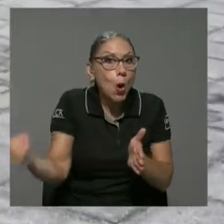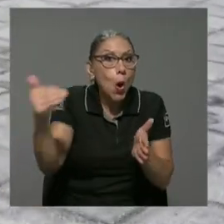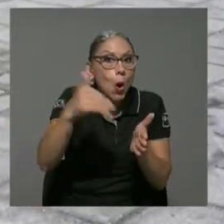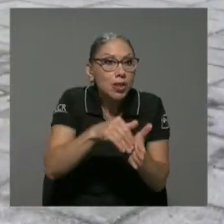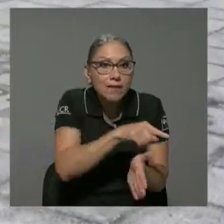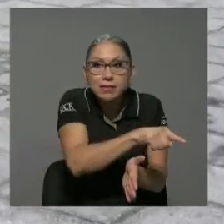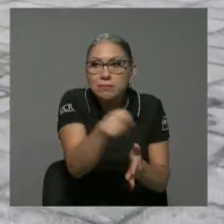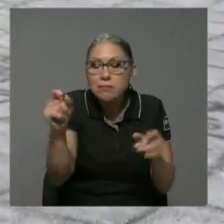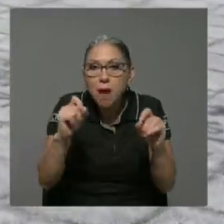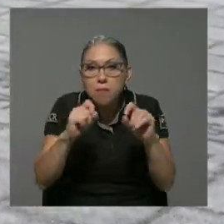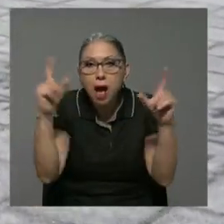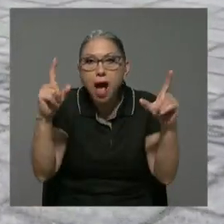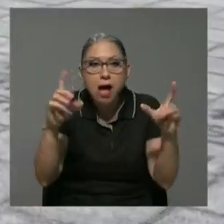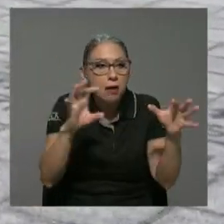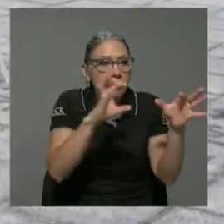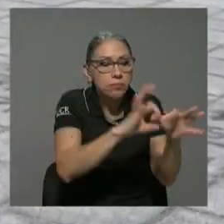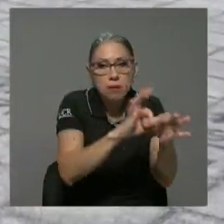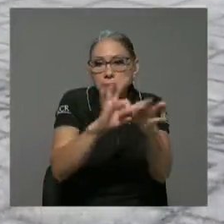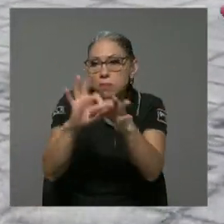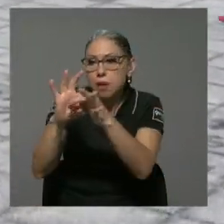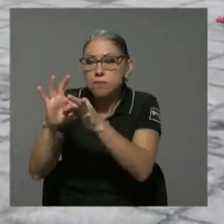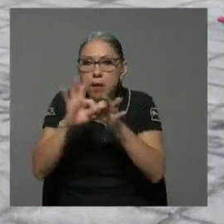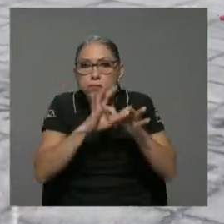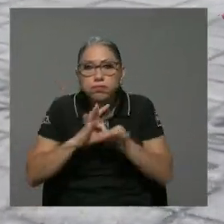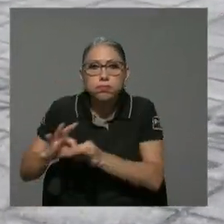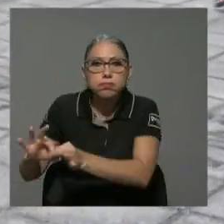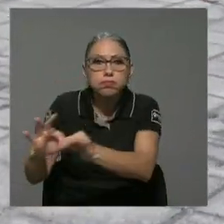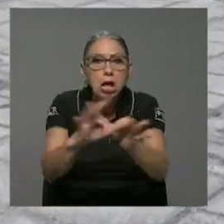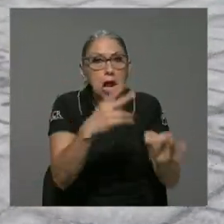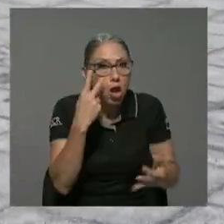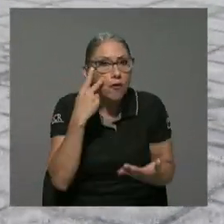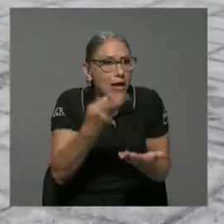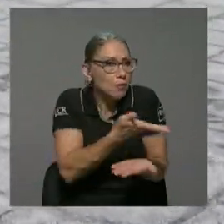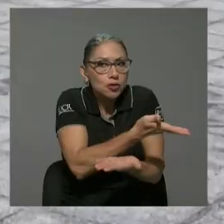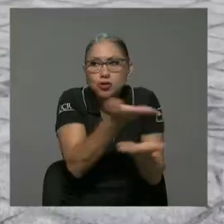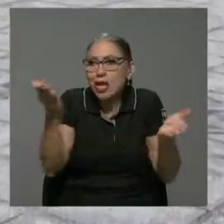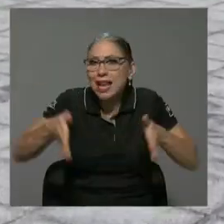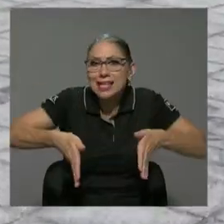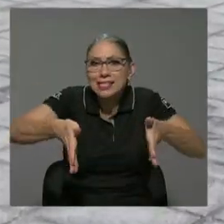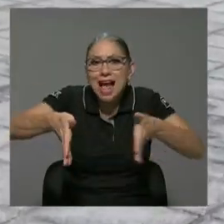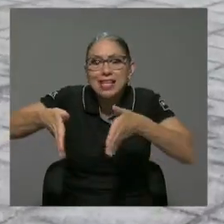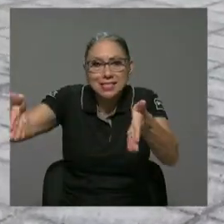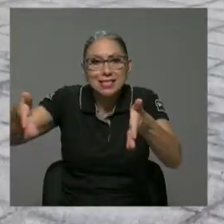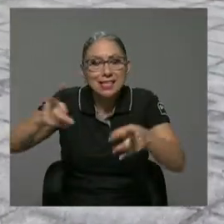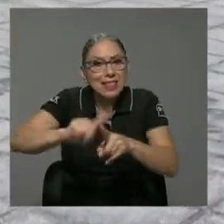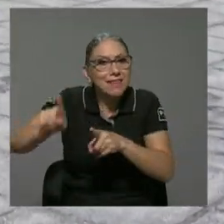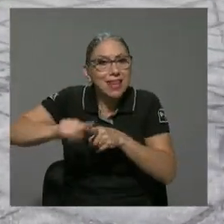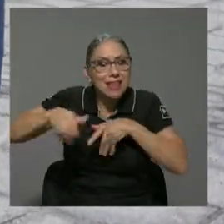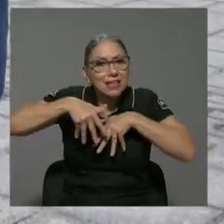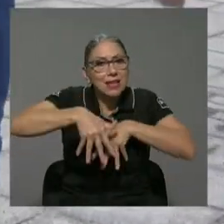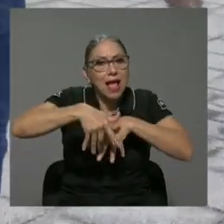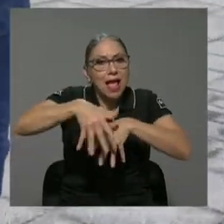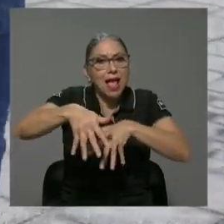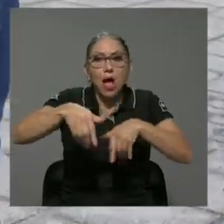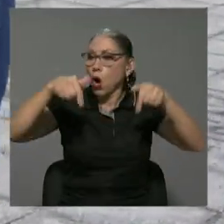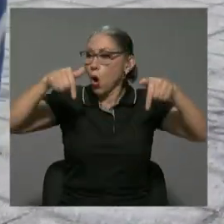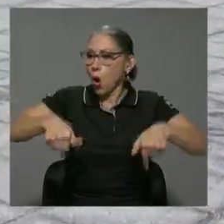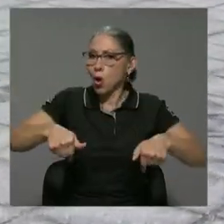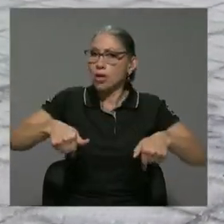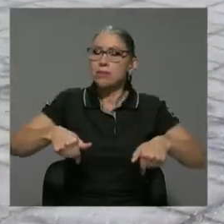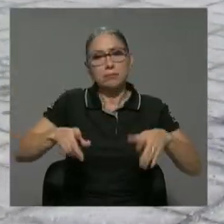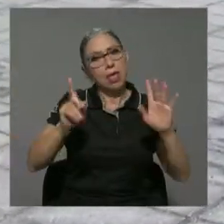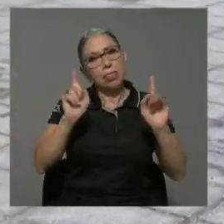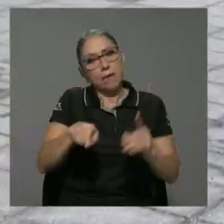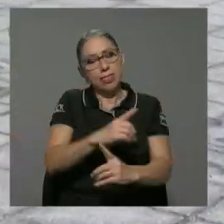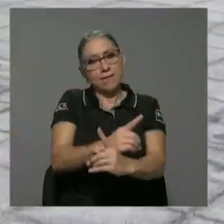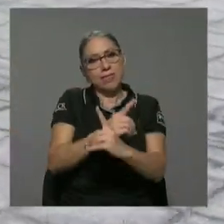nuevamente, se está articulando. Lo vemos en las calles con las diferentes luchas. Esta vez, pues hoy toca defender